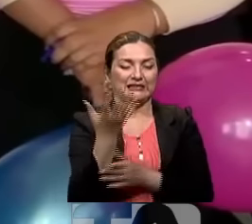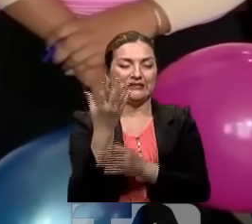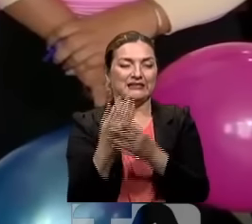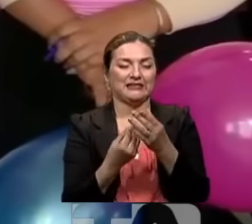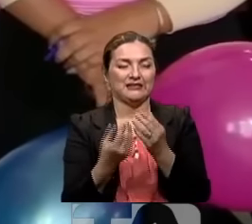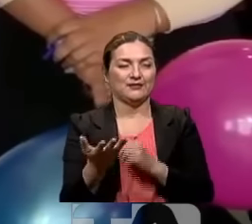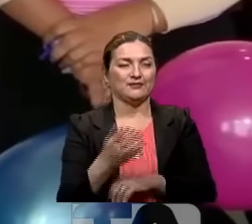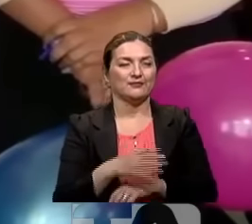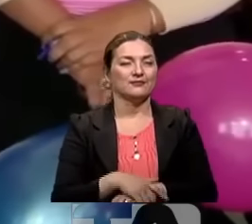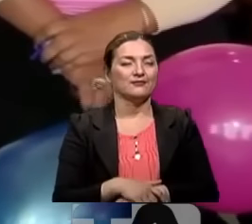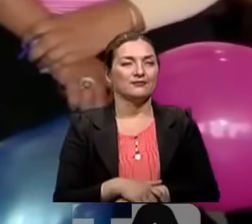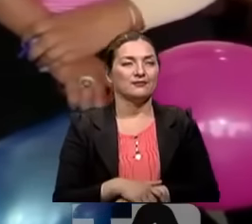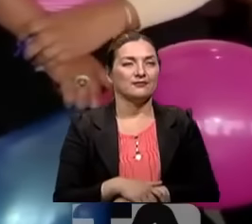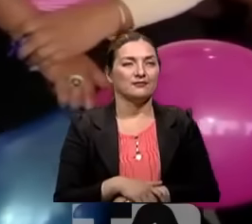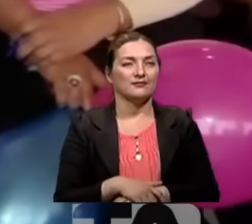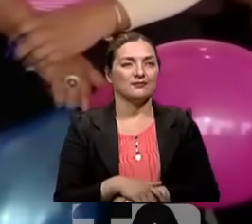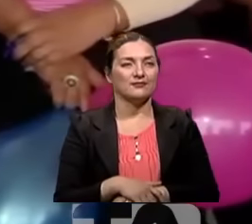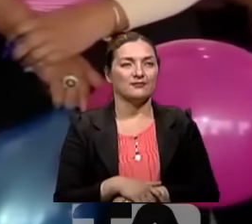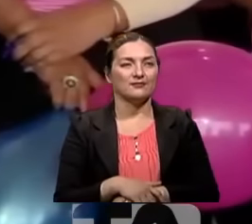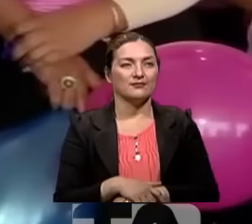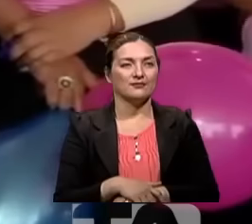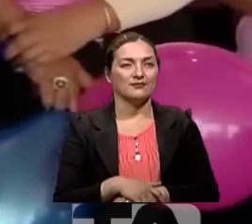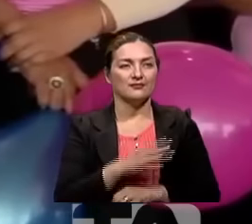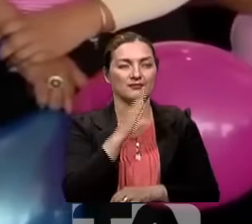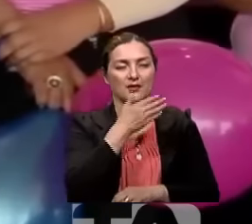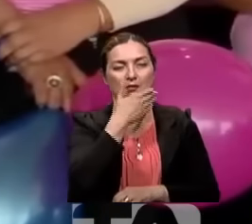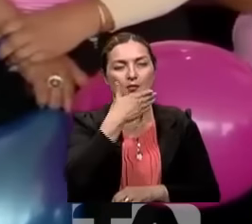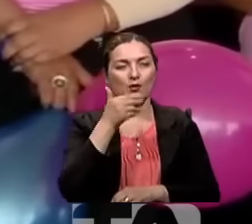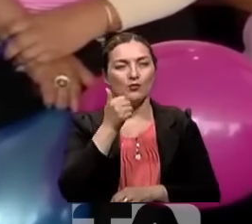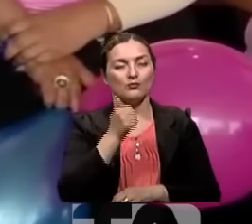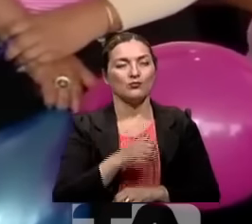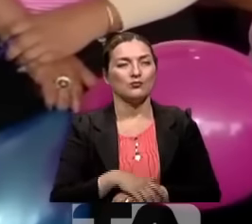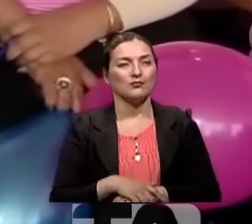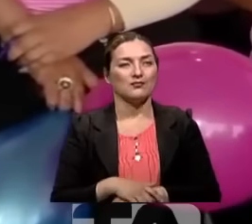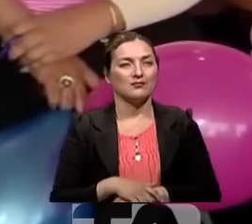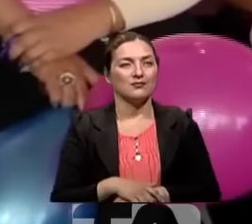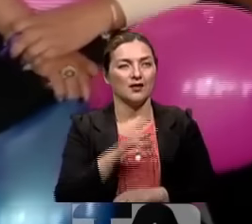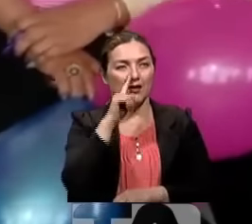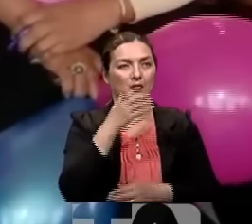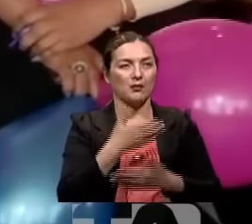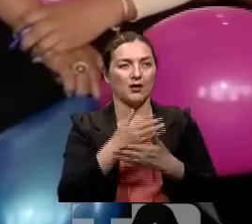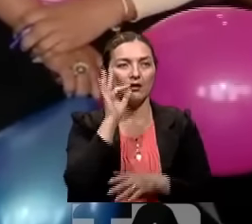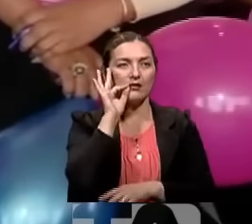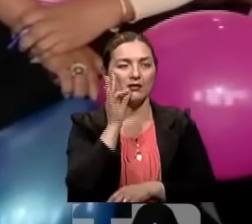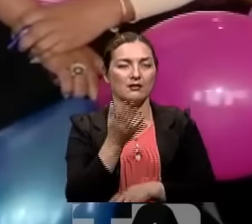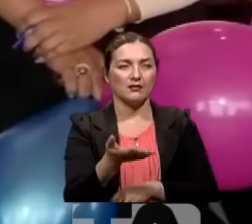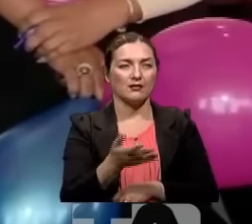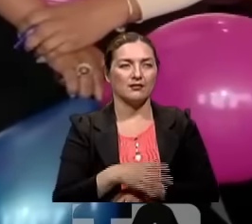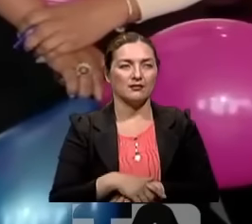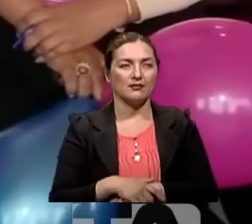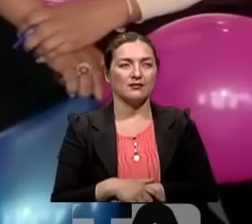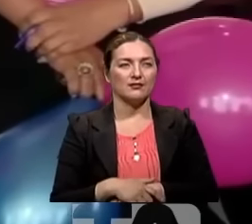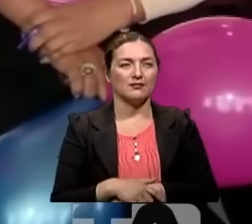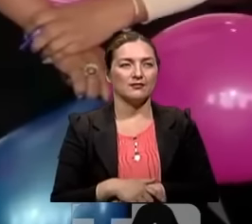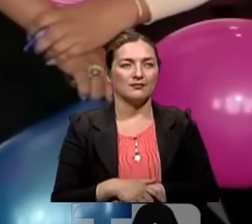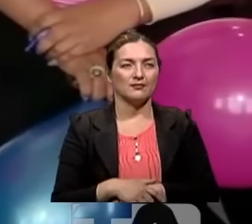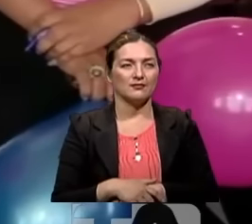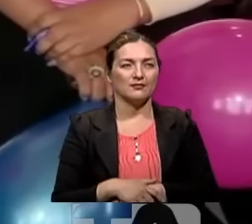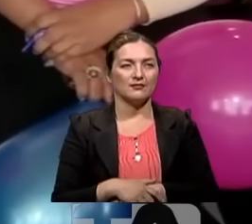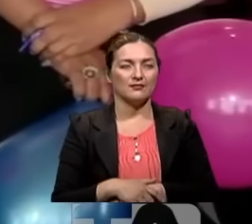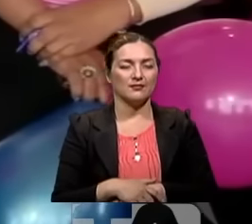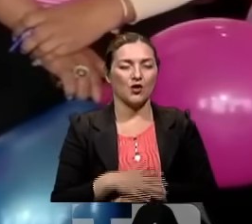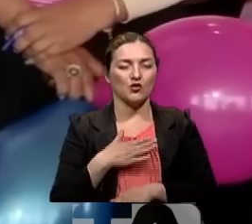poco ahí. Pero sin duda, siempre podemos mejorar, siempre, siempre. Y de seguro las guaguas están riquísimas. Ah, por favor, yo quiero probar esa de higos